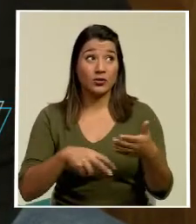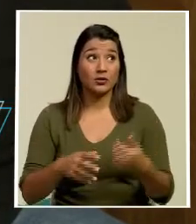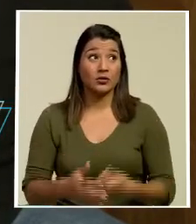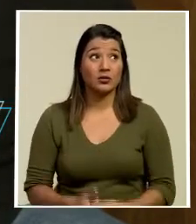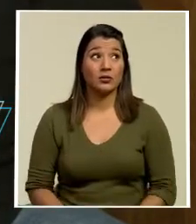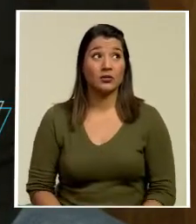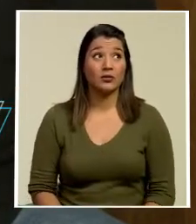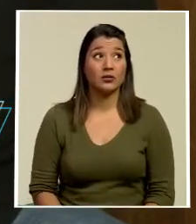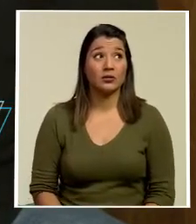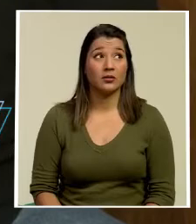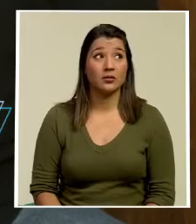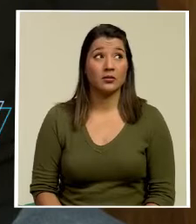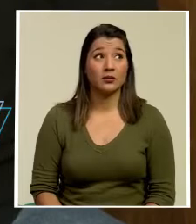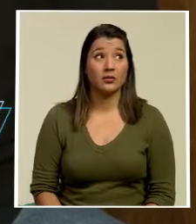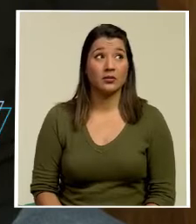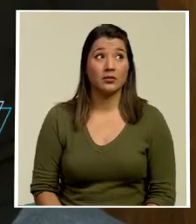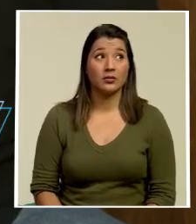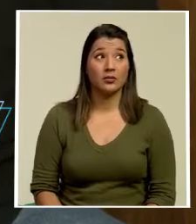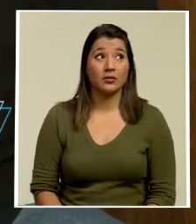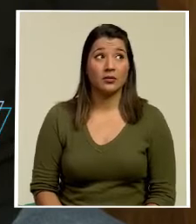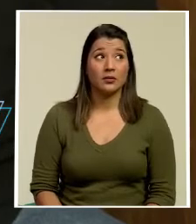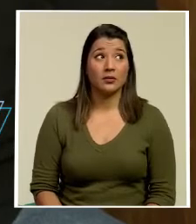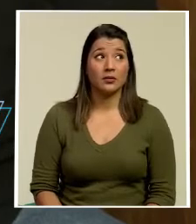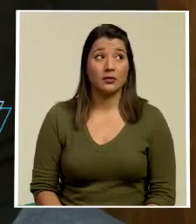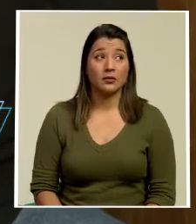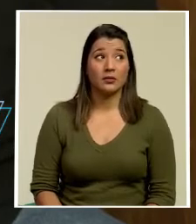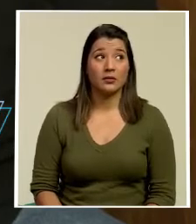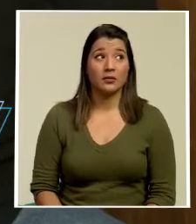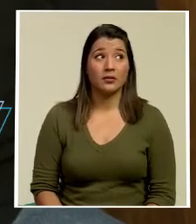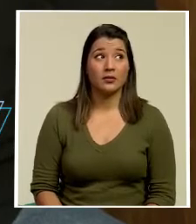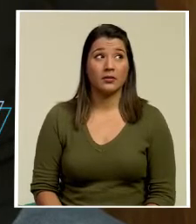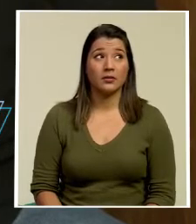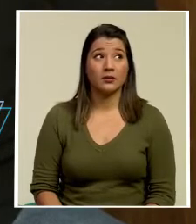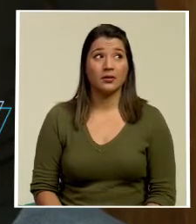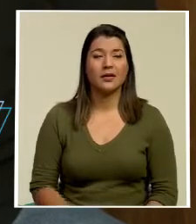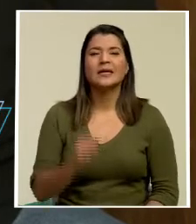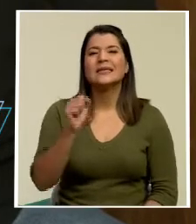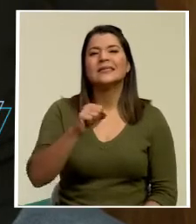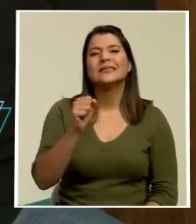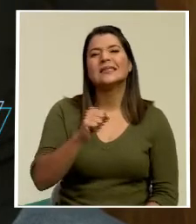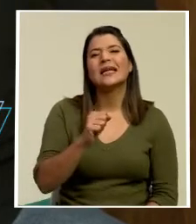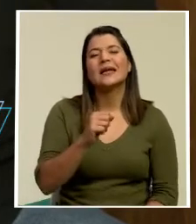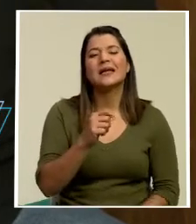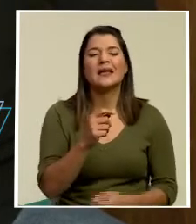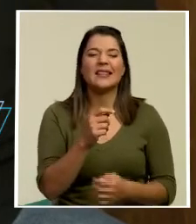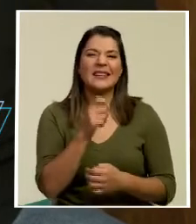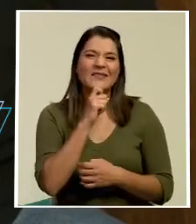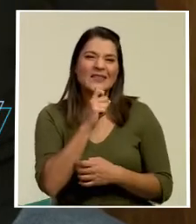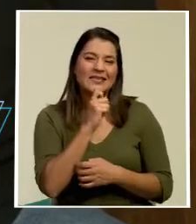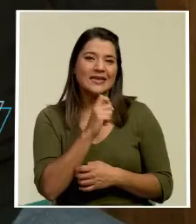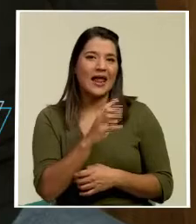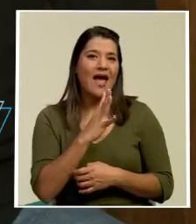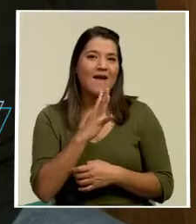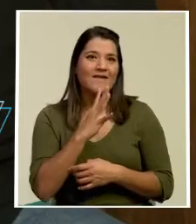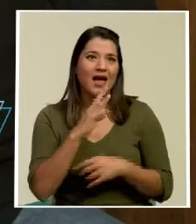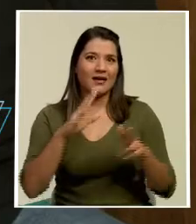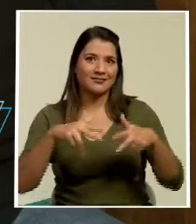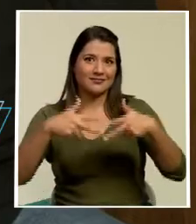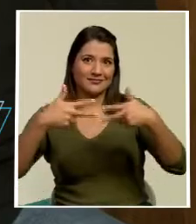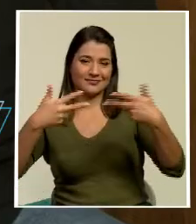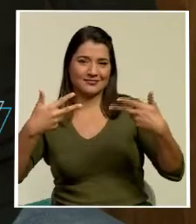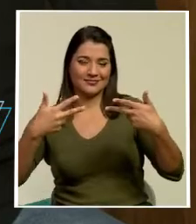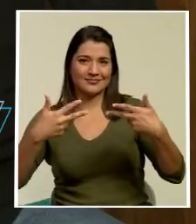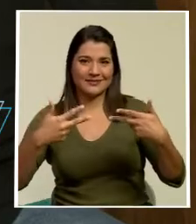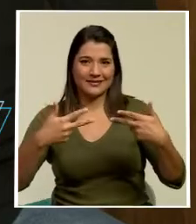¿Aló? Sí, es Sí. un poco raro esta conversa así a distancia y con